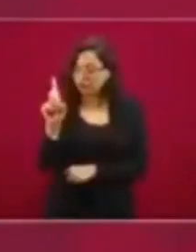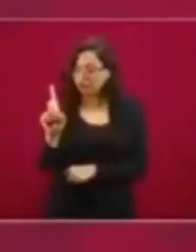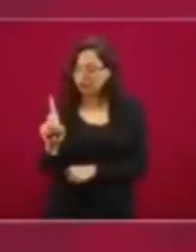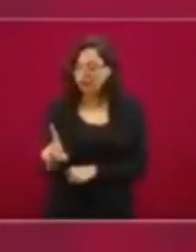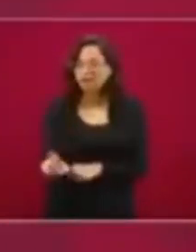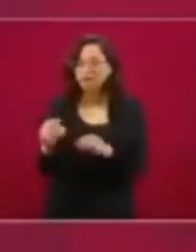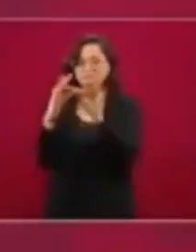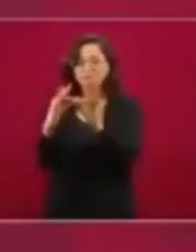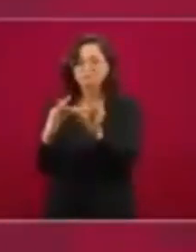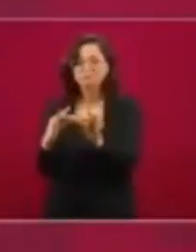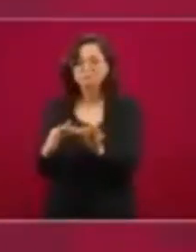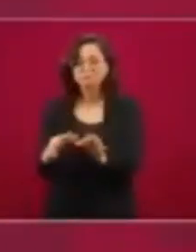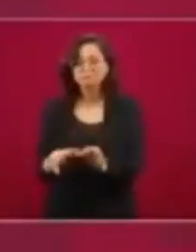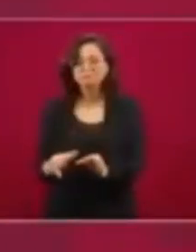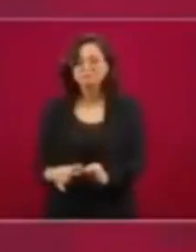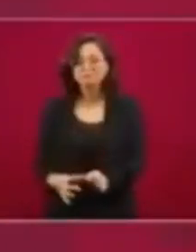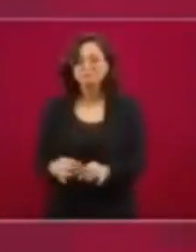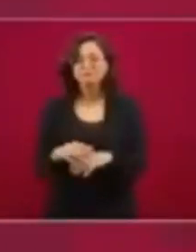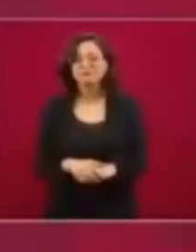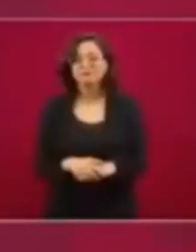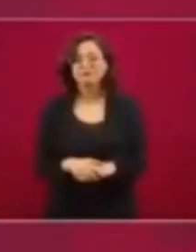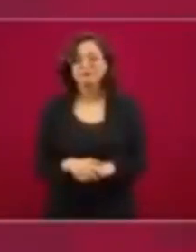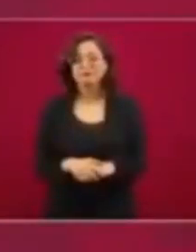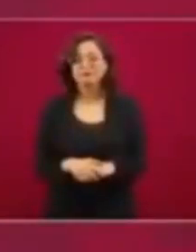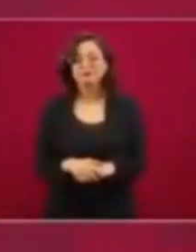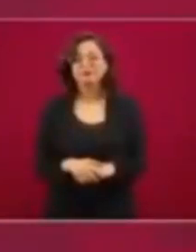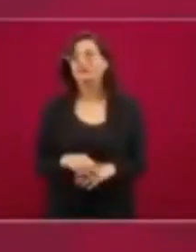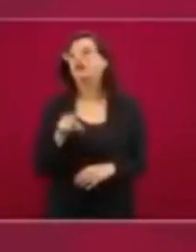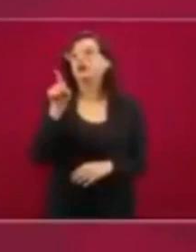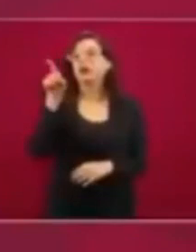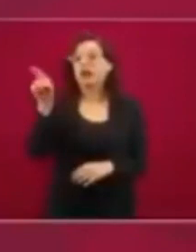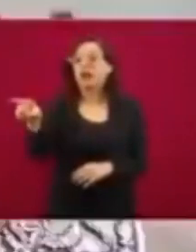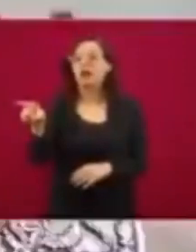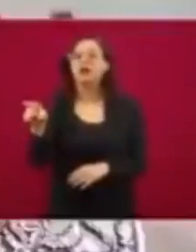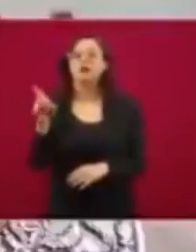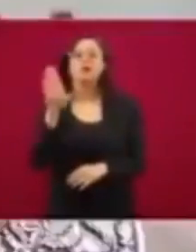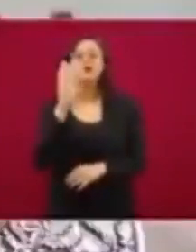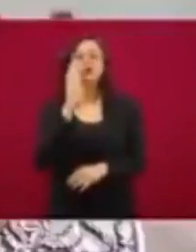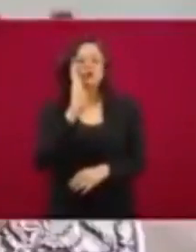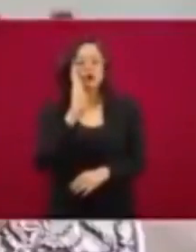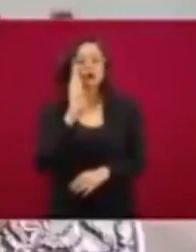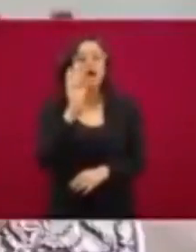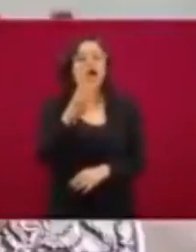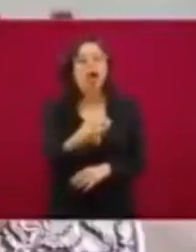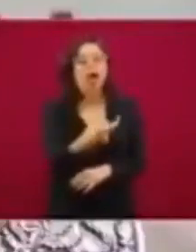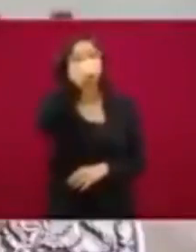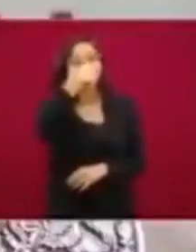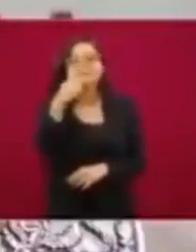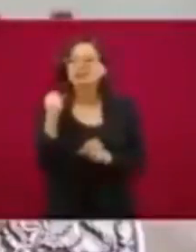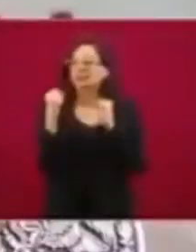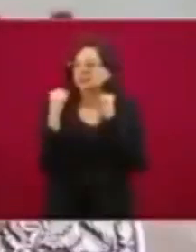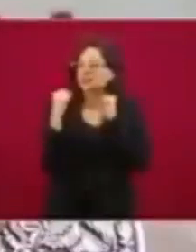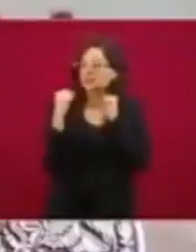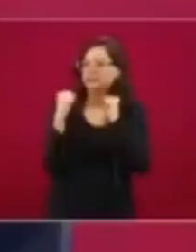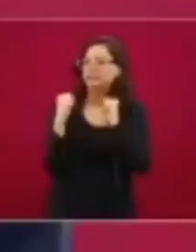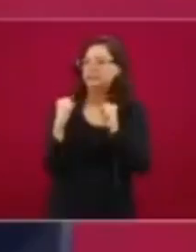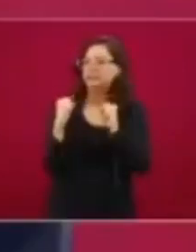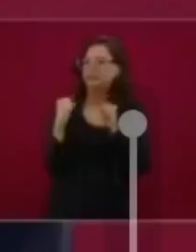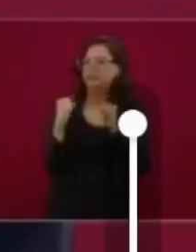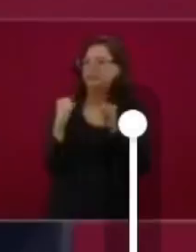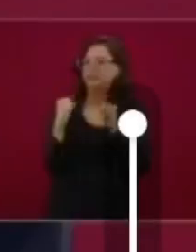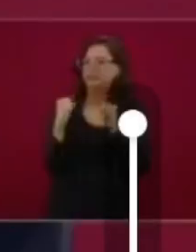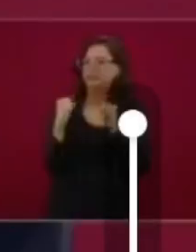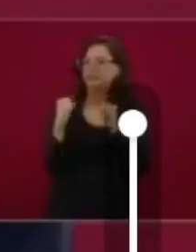Y que confiesa y comulga. Porque es redondito.